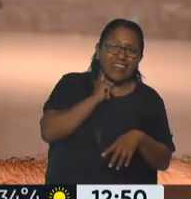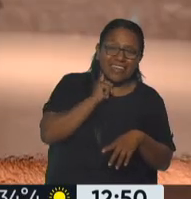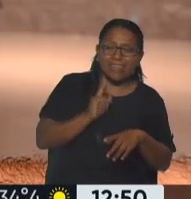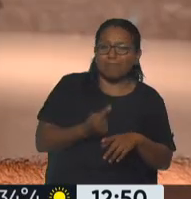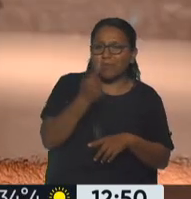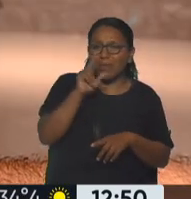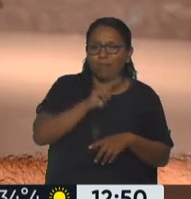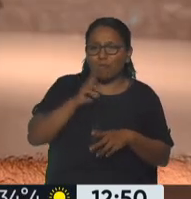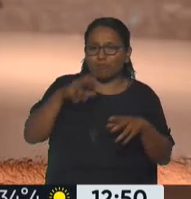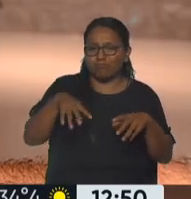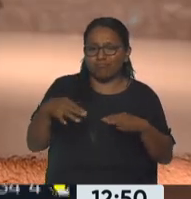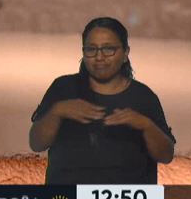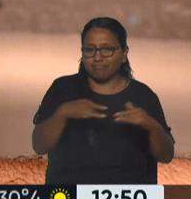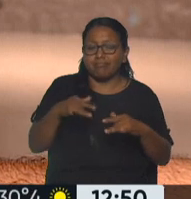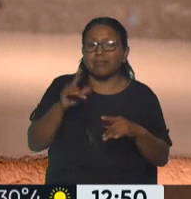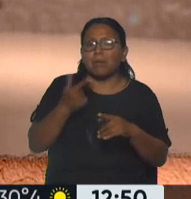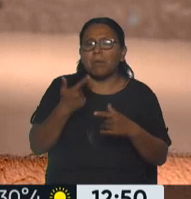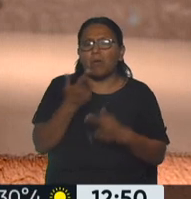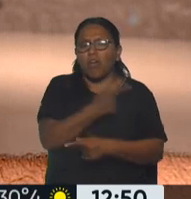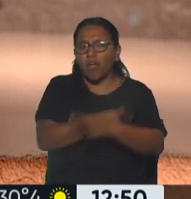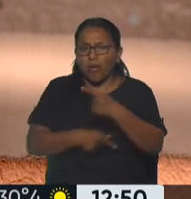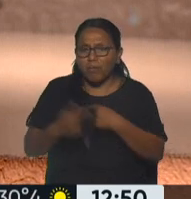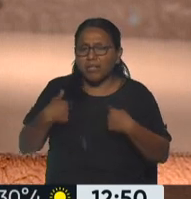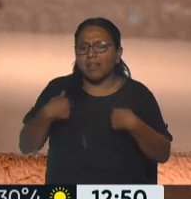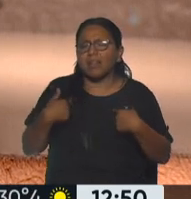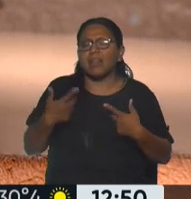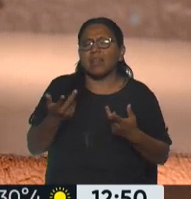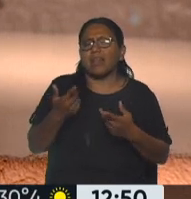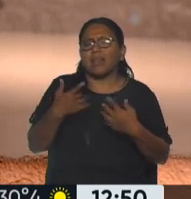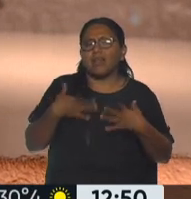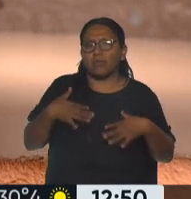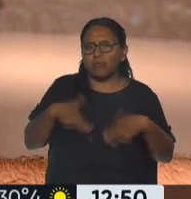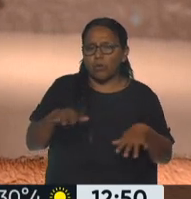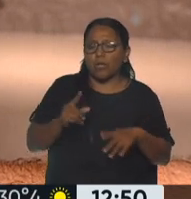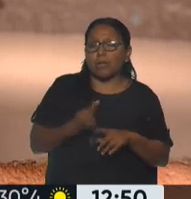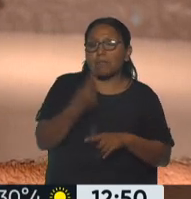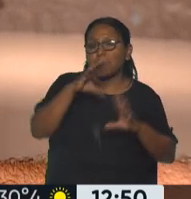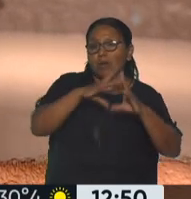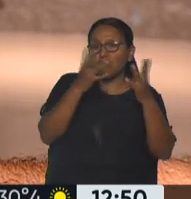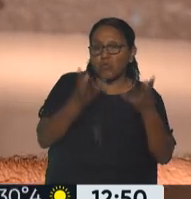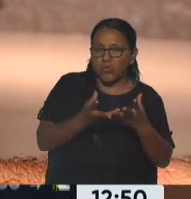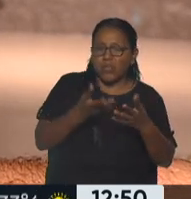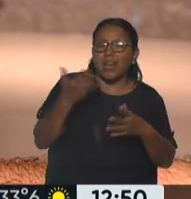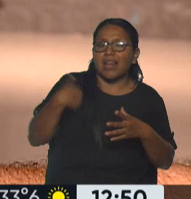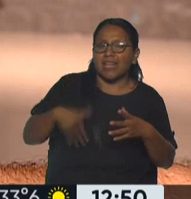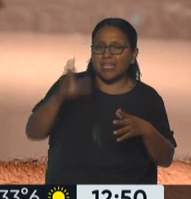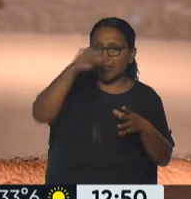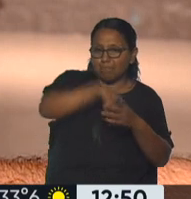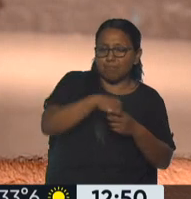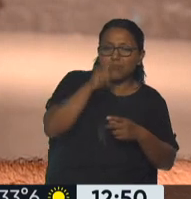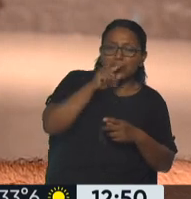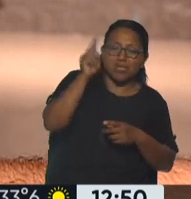podemos encontrar esa historia, podemos encontrar camisetas emblemáticas también, como una utilizada en el primer mundial en el que participó Argentina en